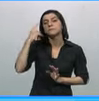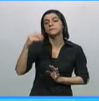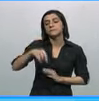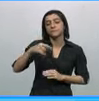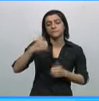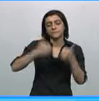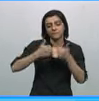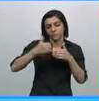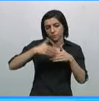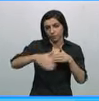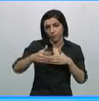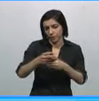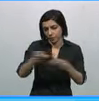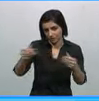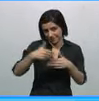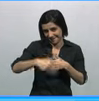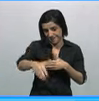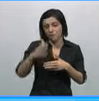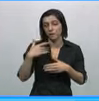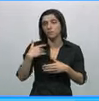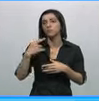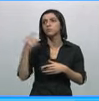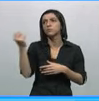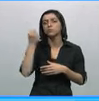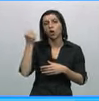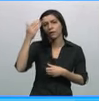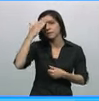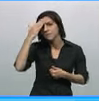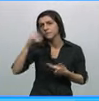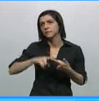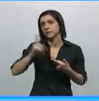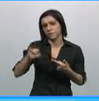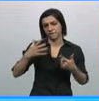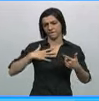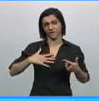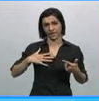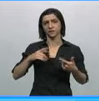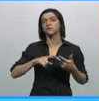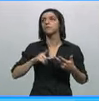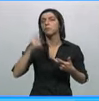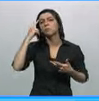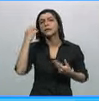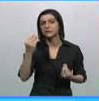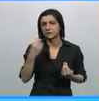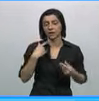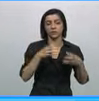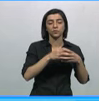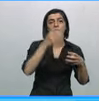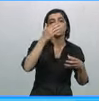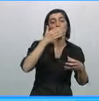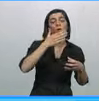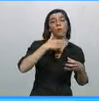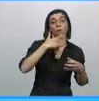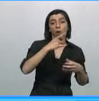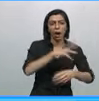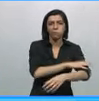pesa muchísimo, además de lo físico y de lo táctico, por supuesto. ¿Quién crees que tiene la mayor presión? ¿Boca por ser el puntero para que no lo alcancen los que vienen